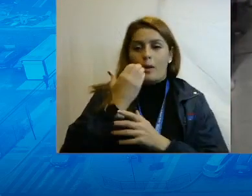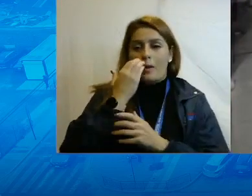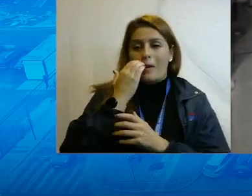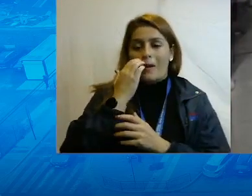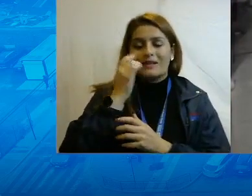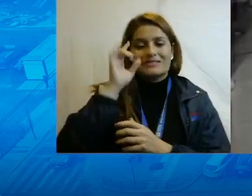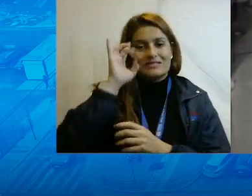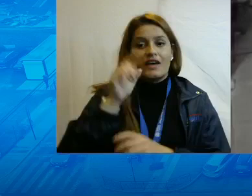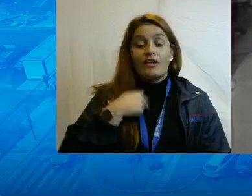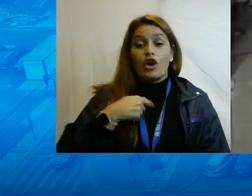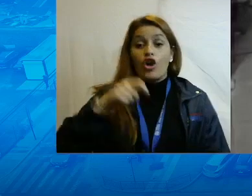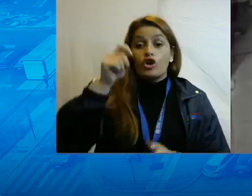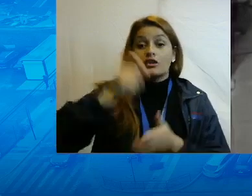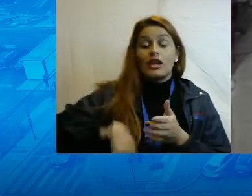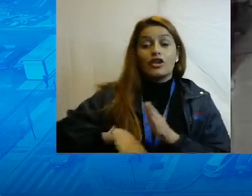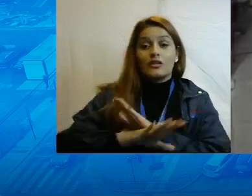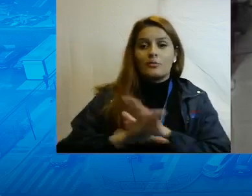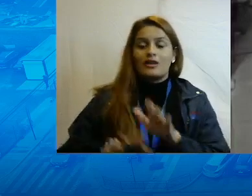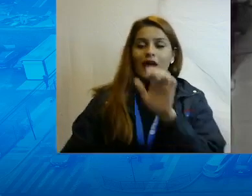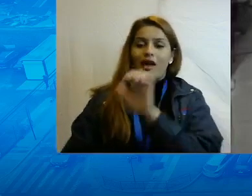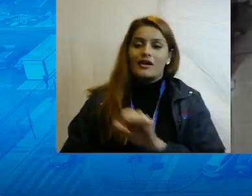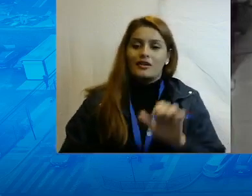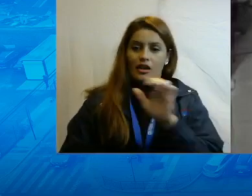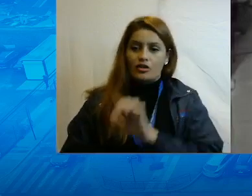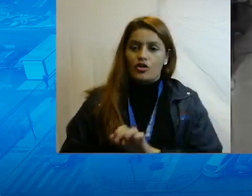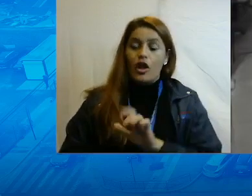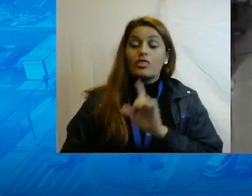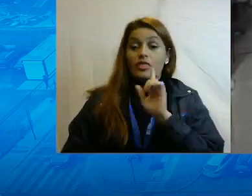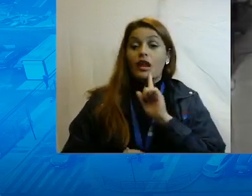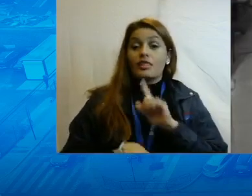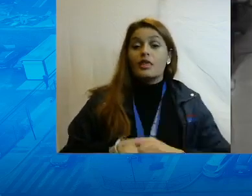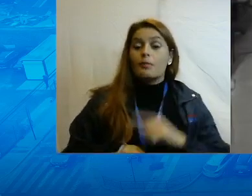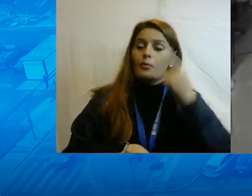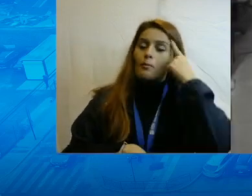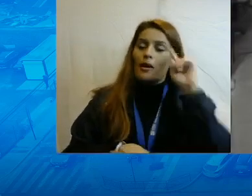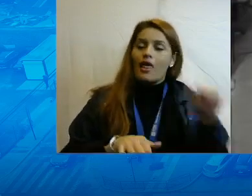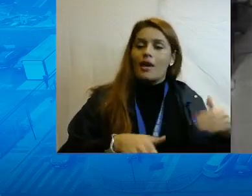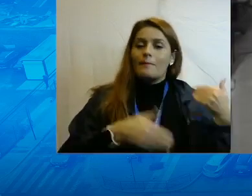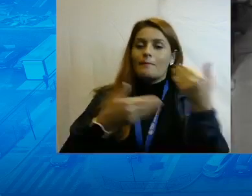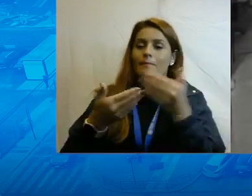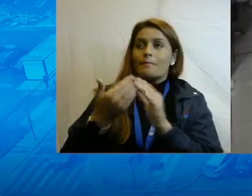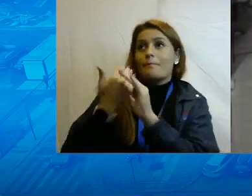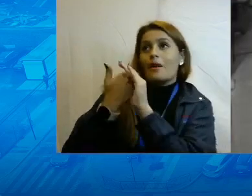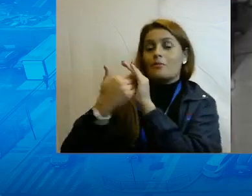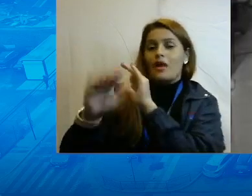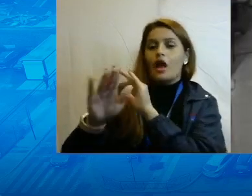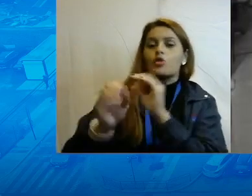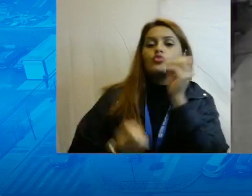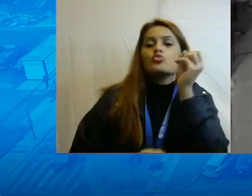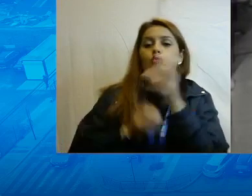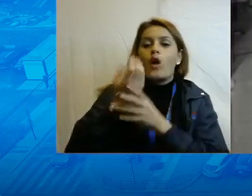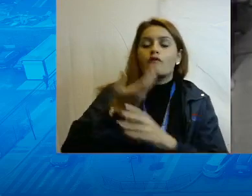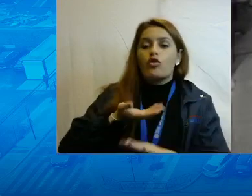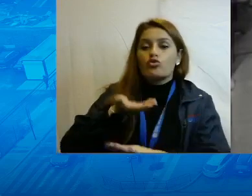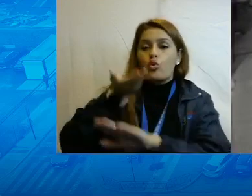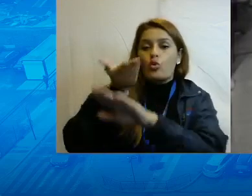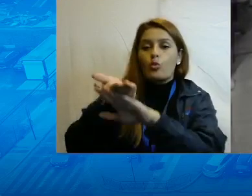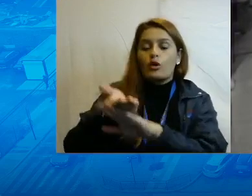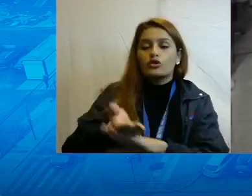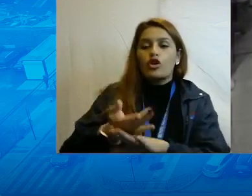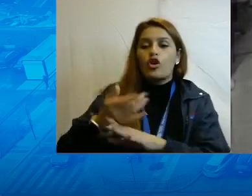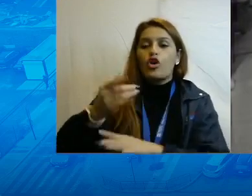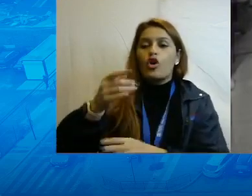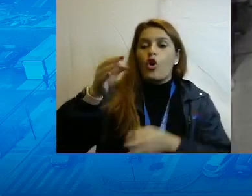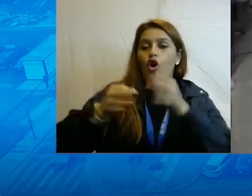contrato termina en enero, por ende estamos con los plazos para poder enviar estos documentos a Contraloría para toma de